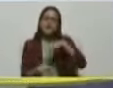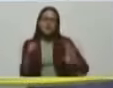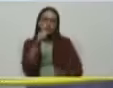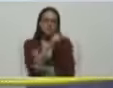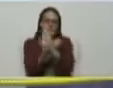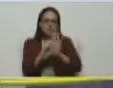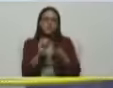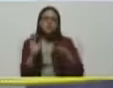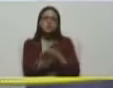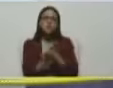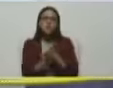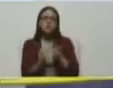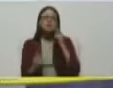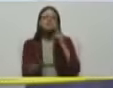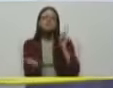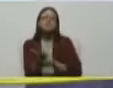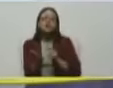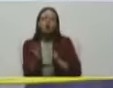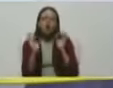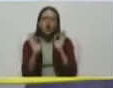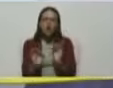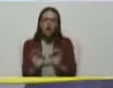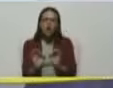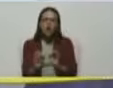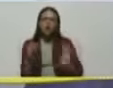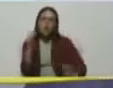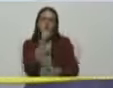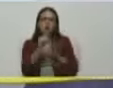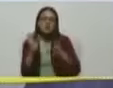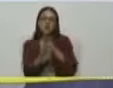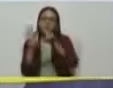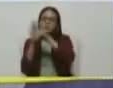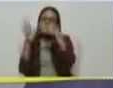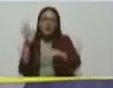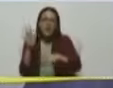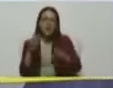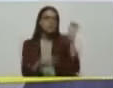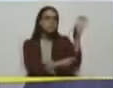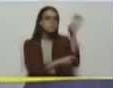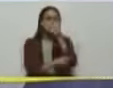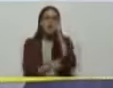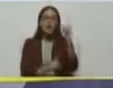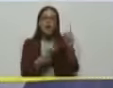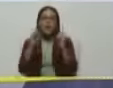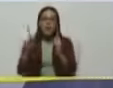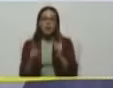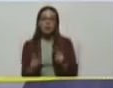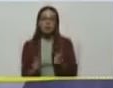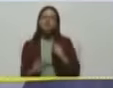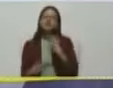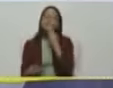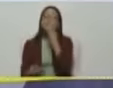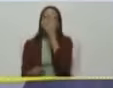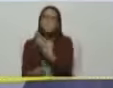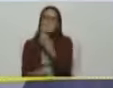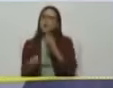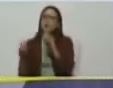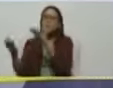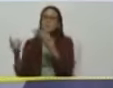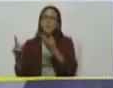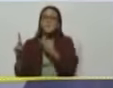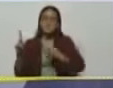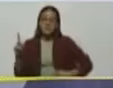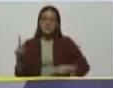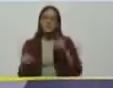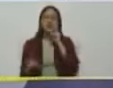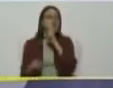es correcto y defienden los derechos soberanos de dos países. Le prometo, señor presidente, en nombre del pueblo de Trinidad y